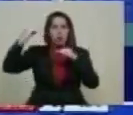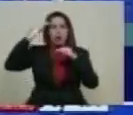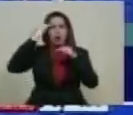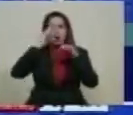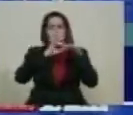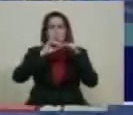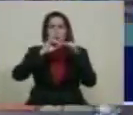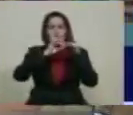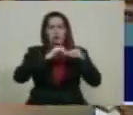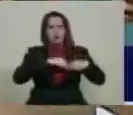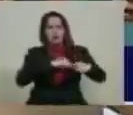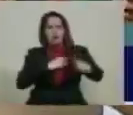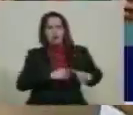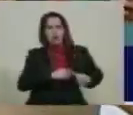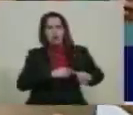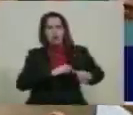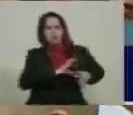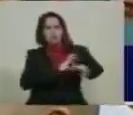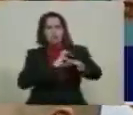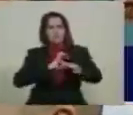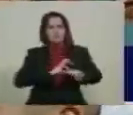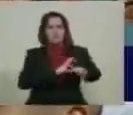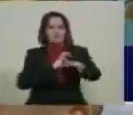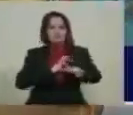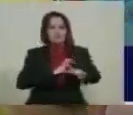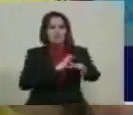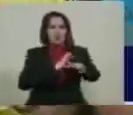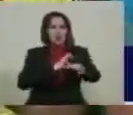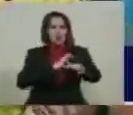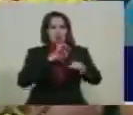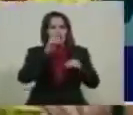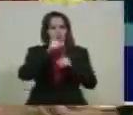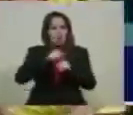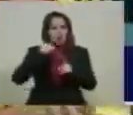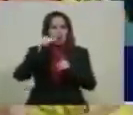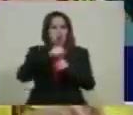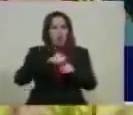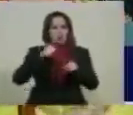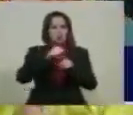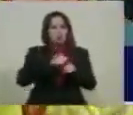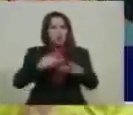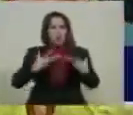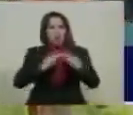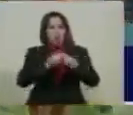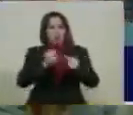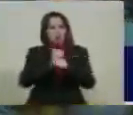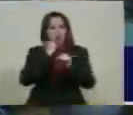el corazón, a la lucha conjunta, unitaria.